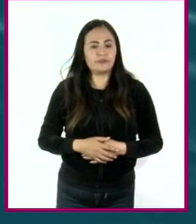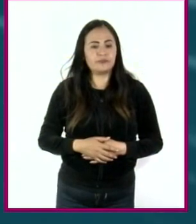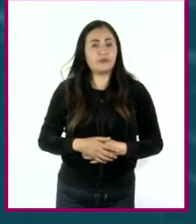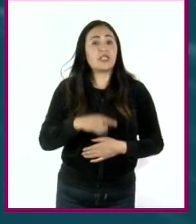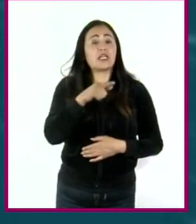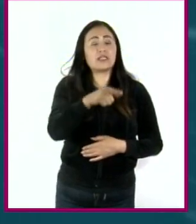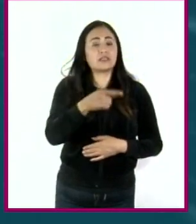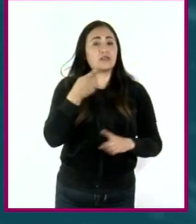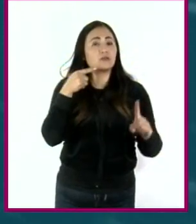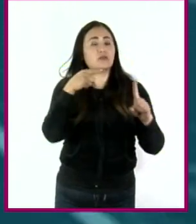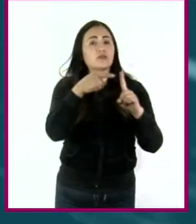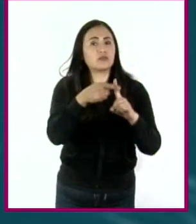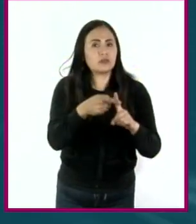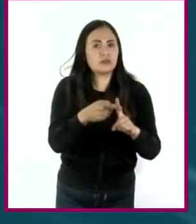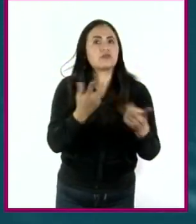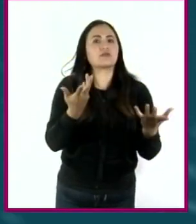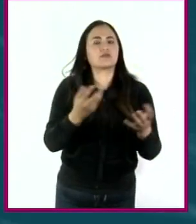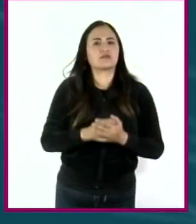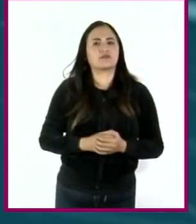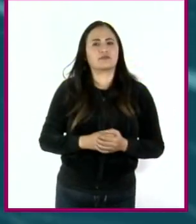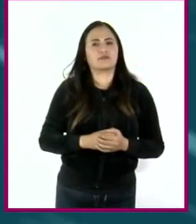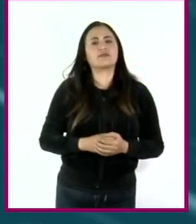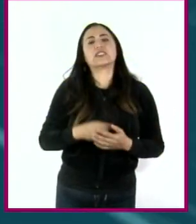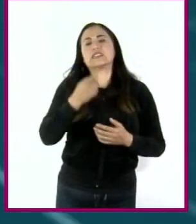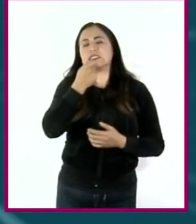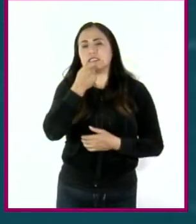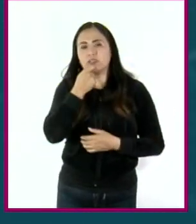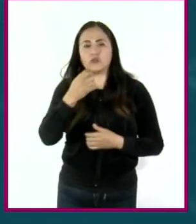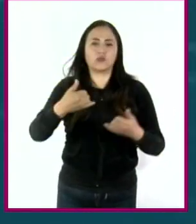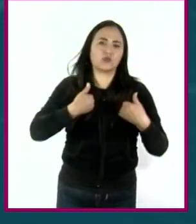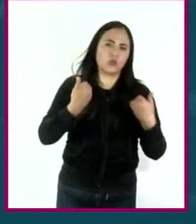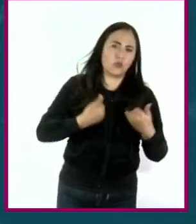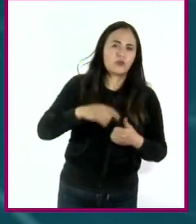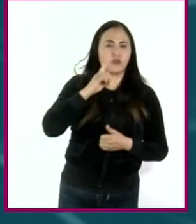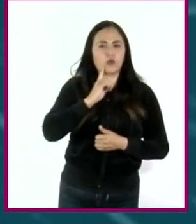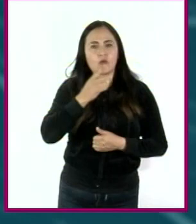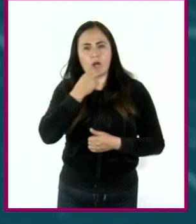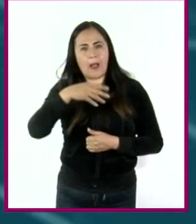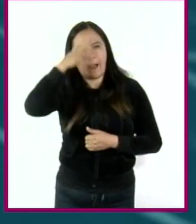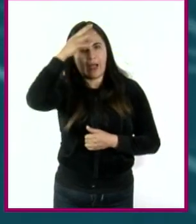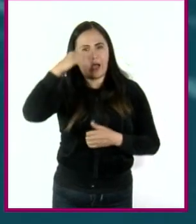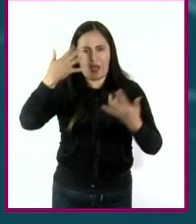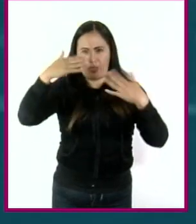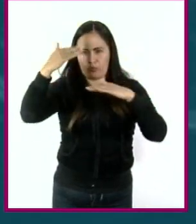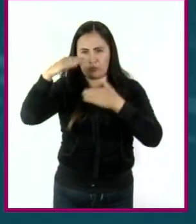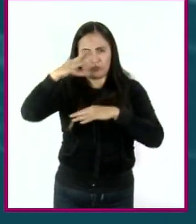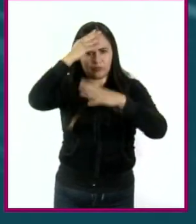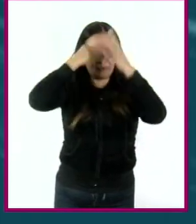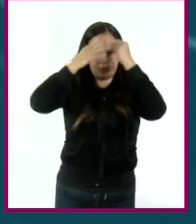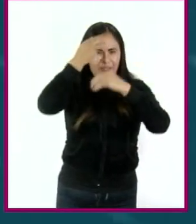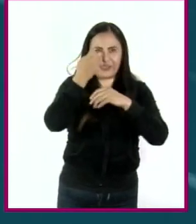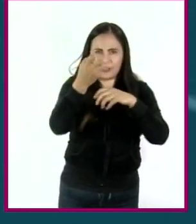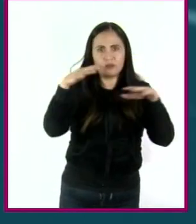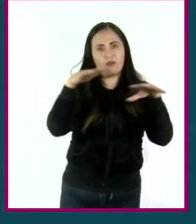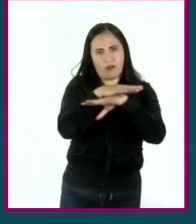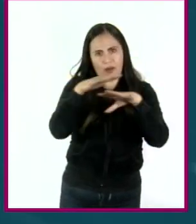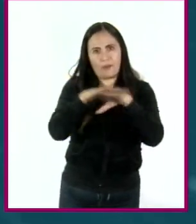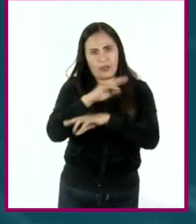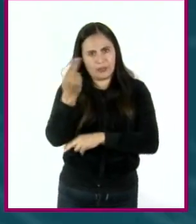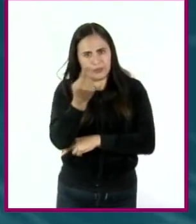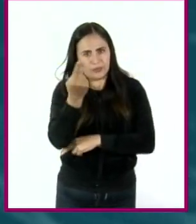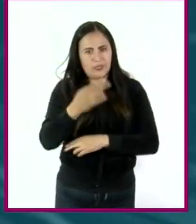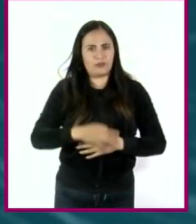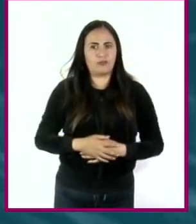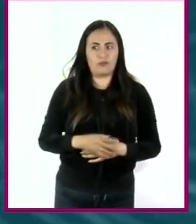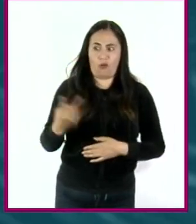esta nueva disciplina? Cambiar la forma en que niños, adolescentes y adultos aprendemos. ¿Qué más te digo? Andamos con todo. Ni